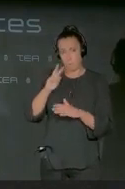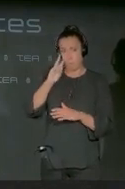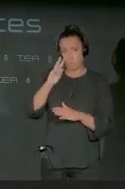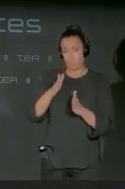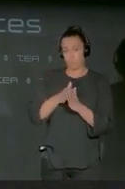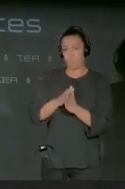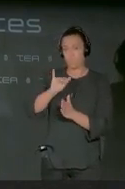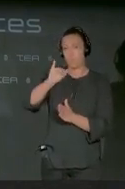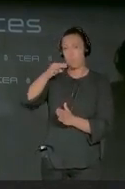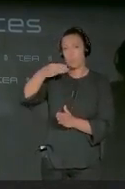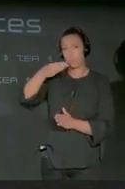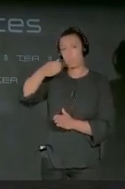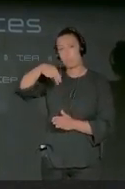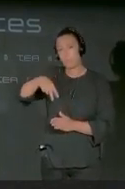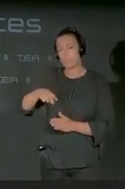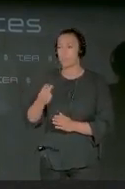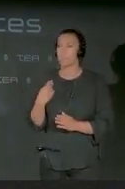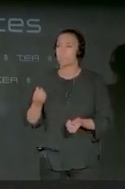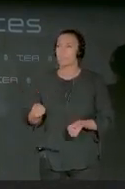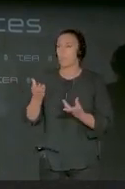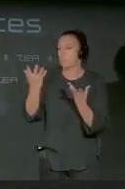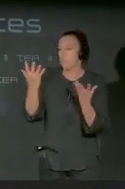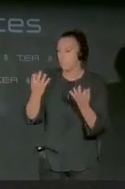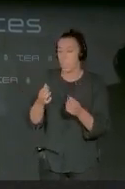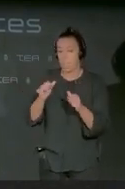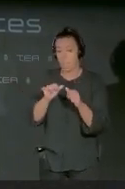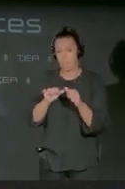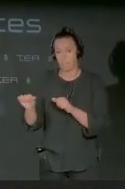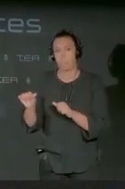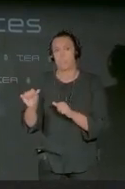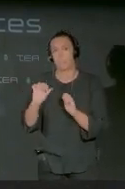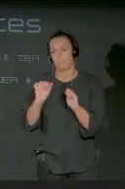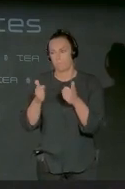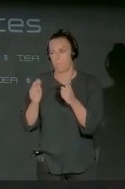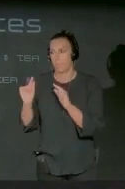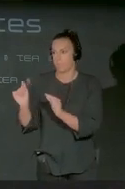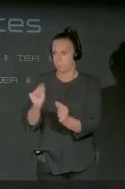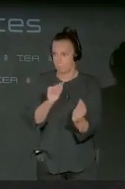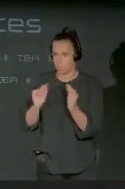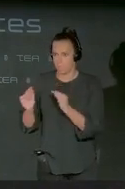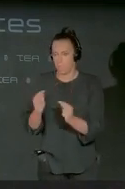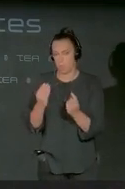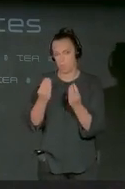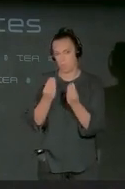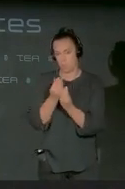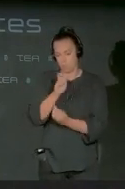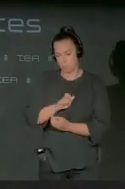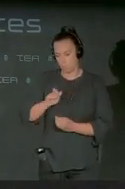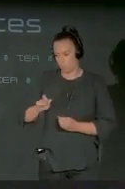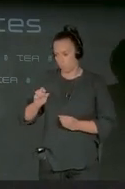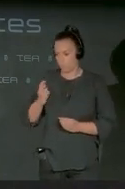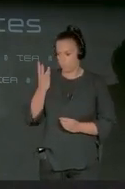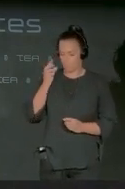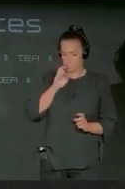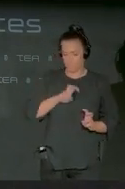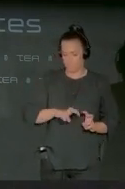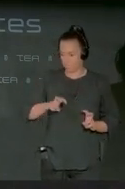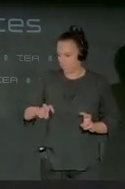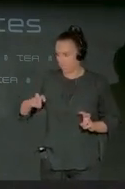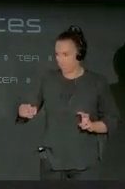con nosotros y a partir de él iniciar un diálogo con los tres magníficos